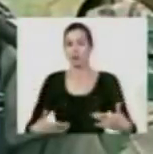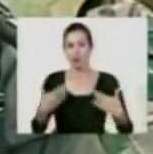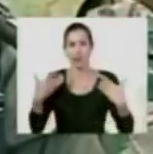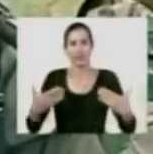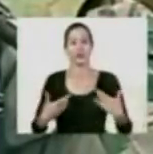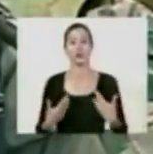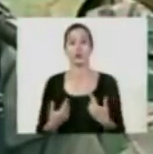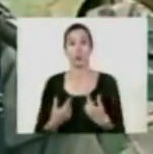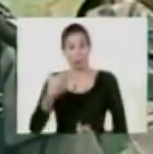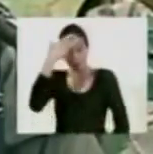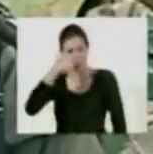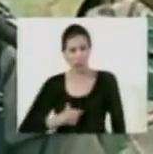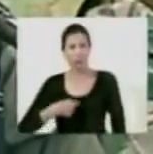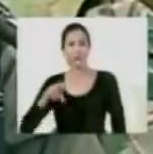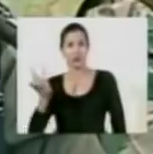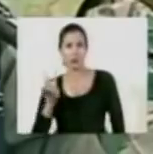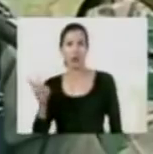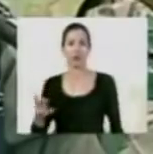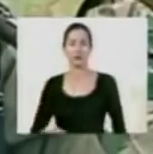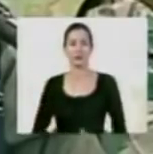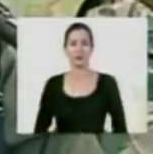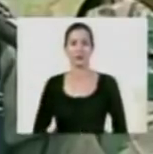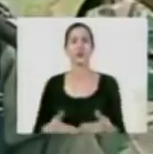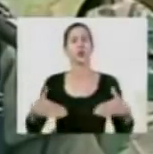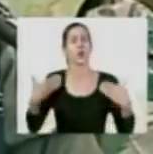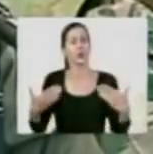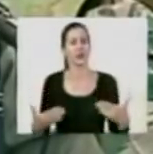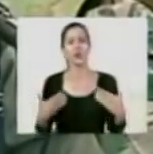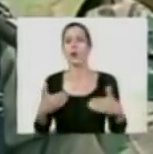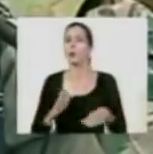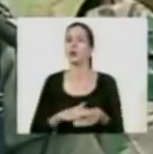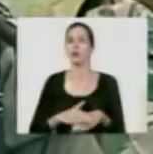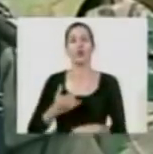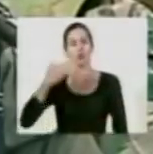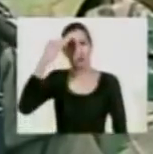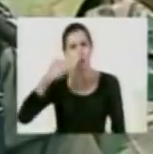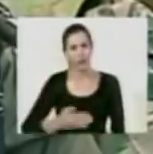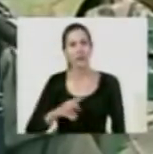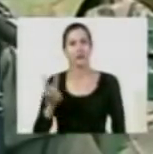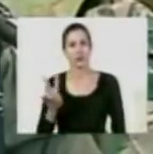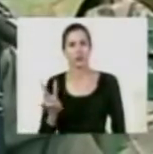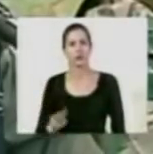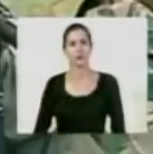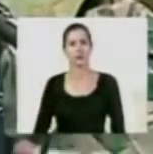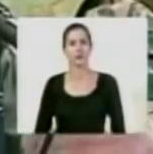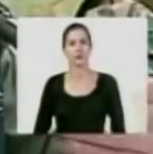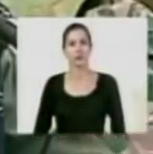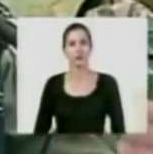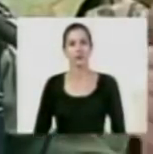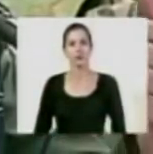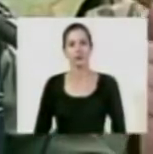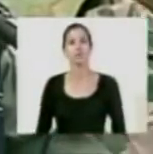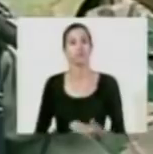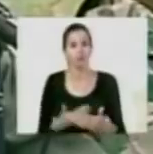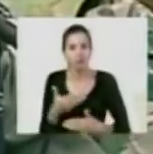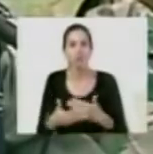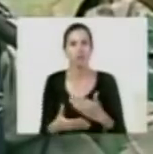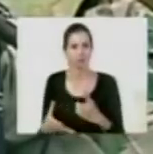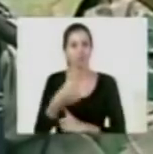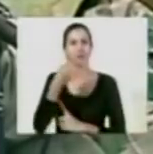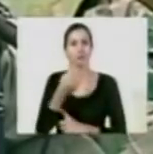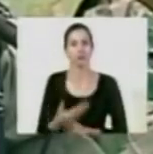ciudadano venezolano, estoy muy contento como soldado venezolano de que hayamos dado estos avances muy